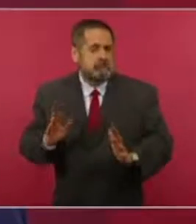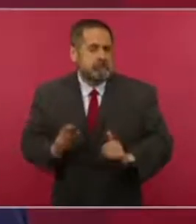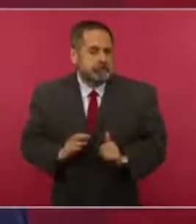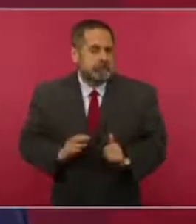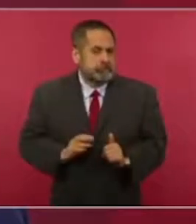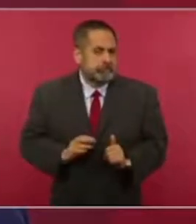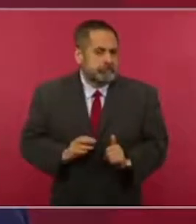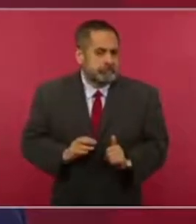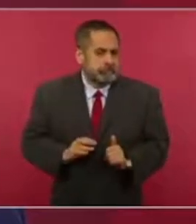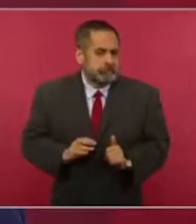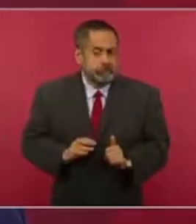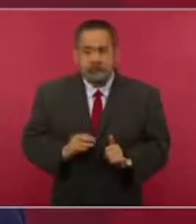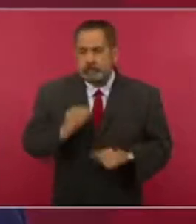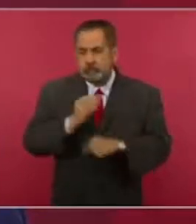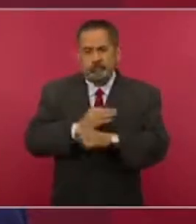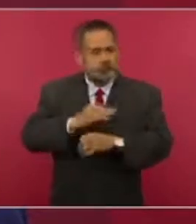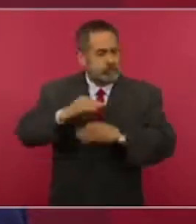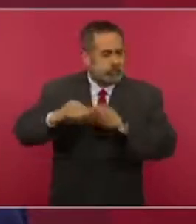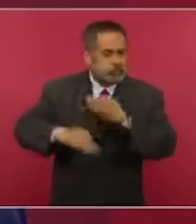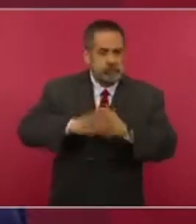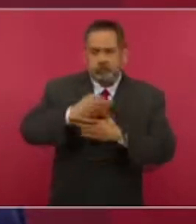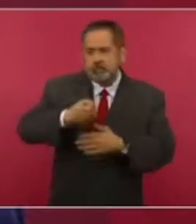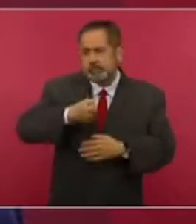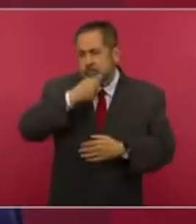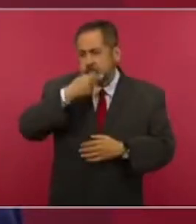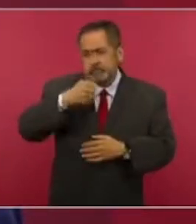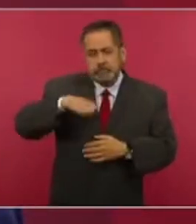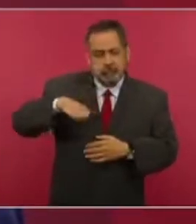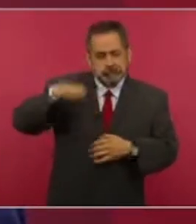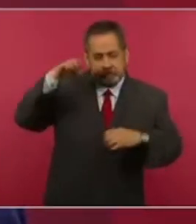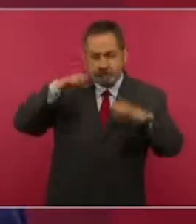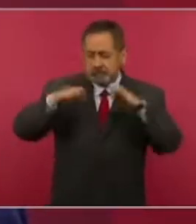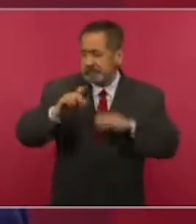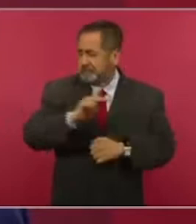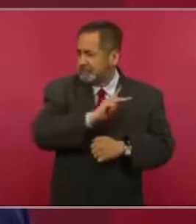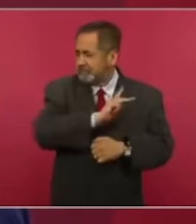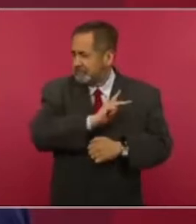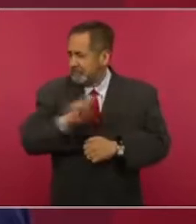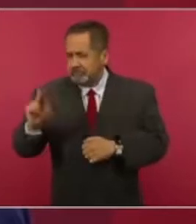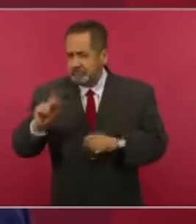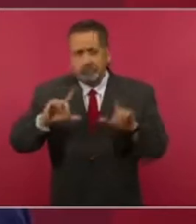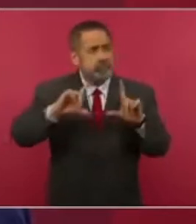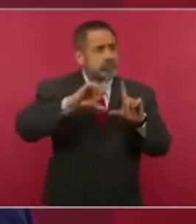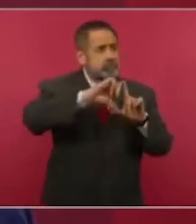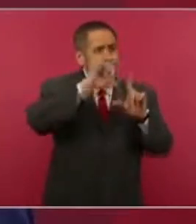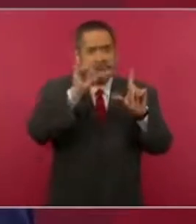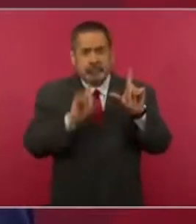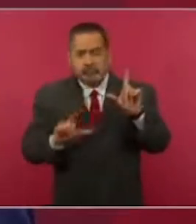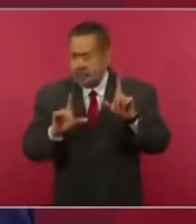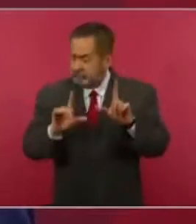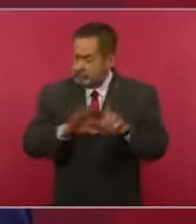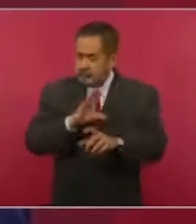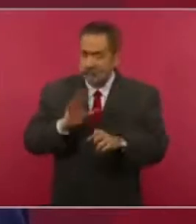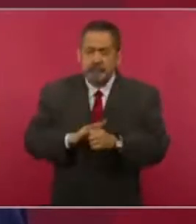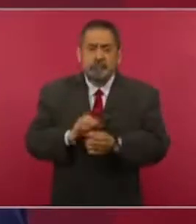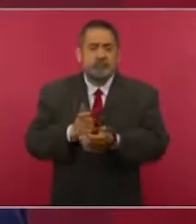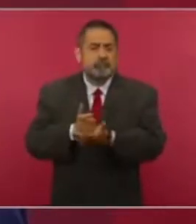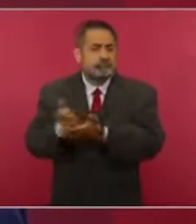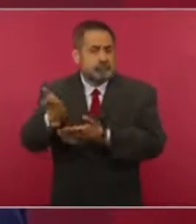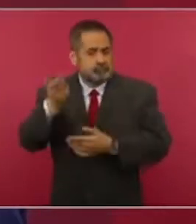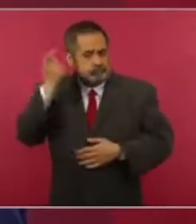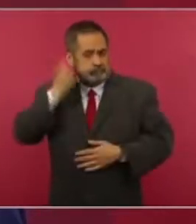que sea universal, que todos reciban la pensión de adultos mayores, que ya esté en la